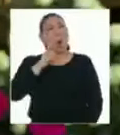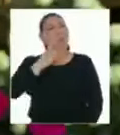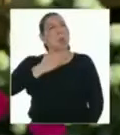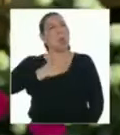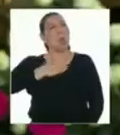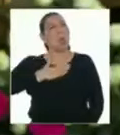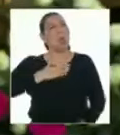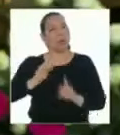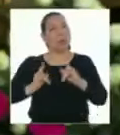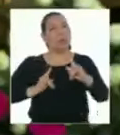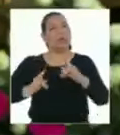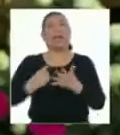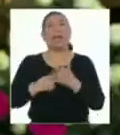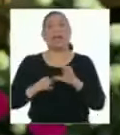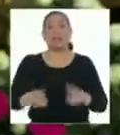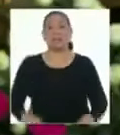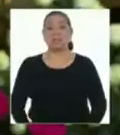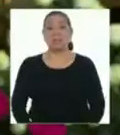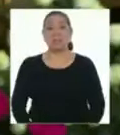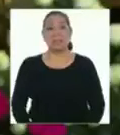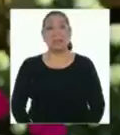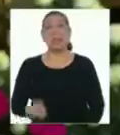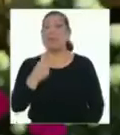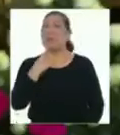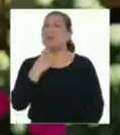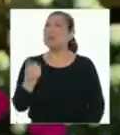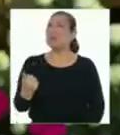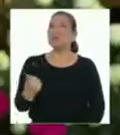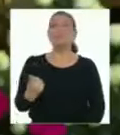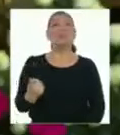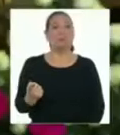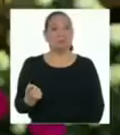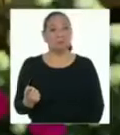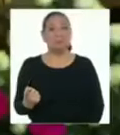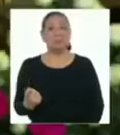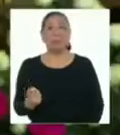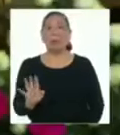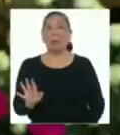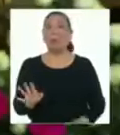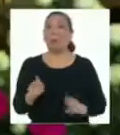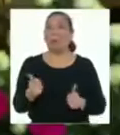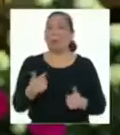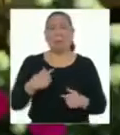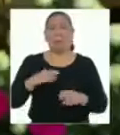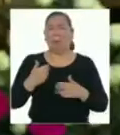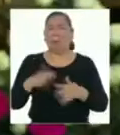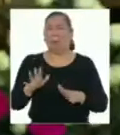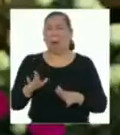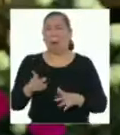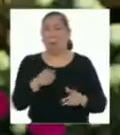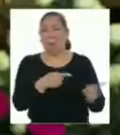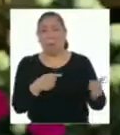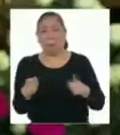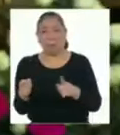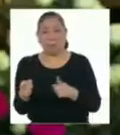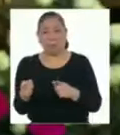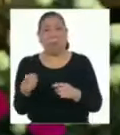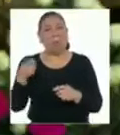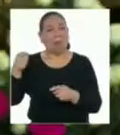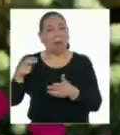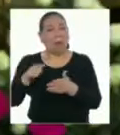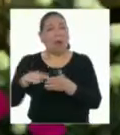aquellos viñadores? Y ellos se ponen su propia sentencia, hará morir sin compasión a esos malvados y